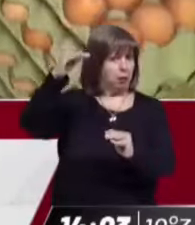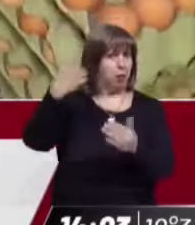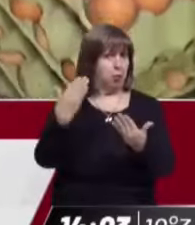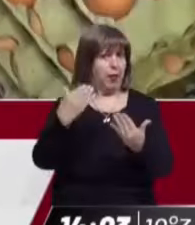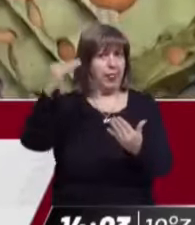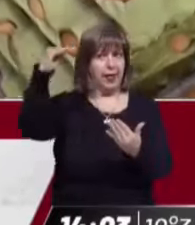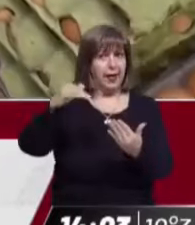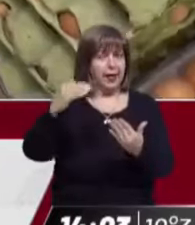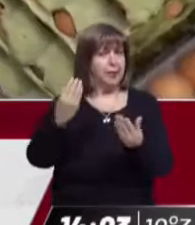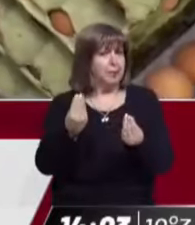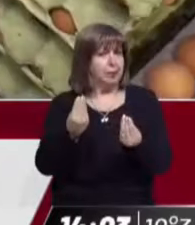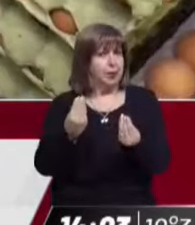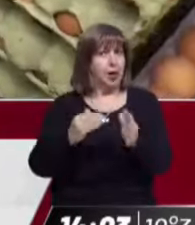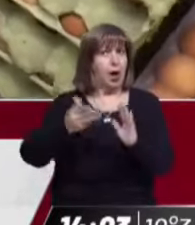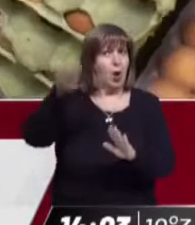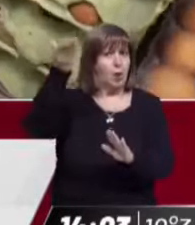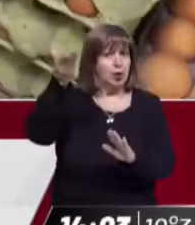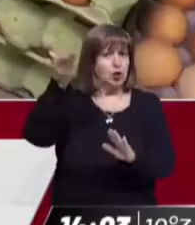pero bueno,